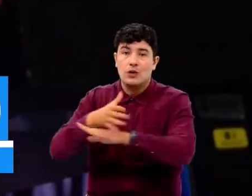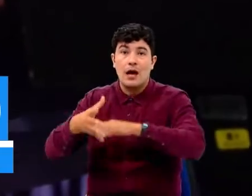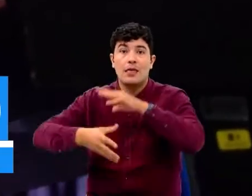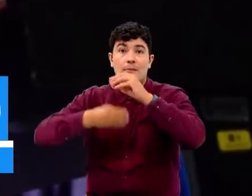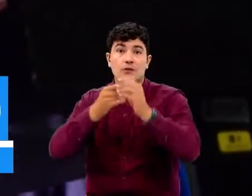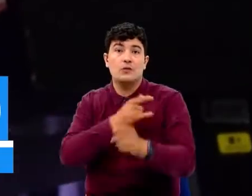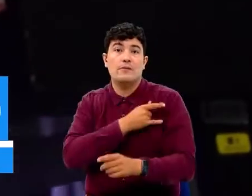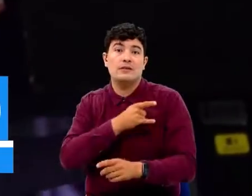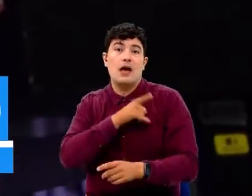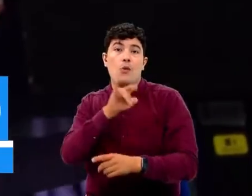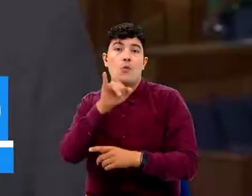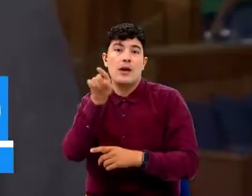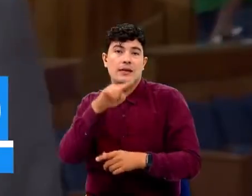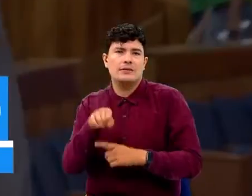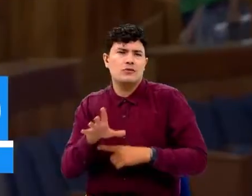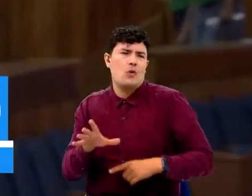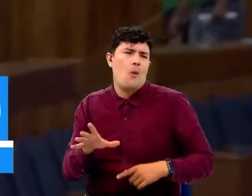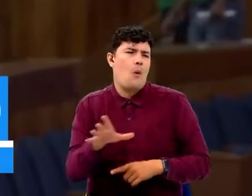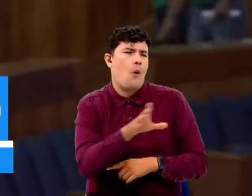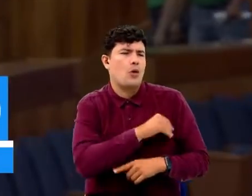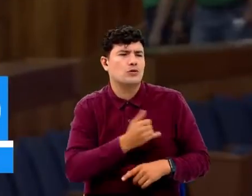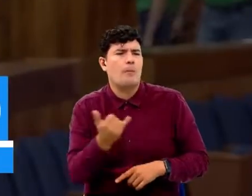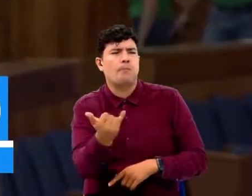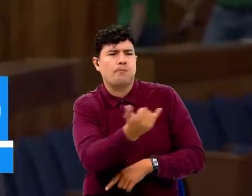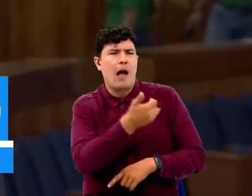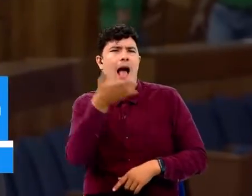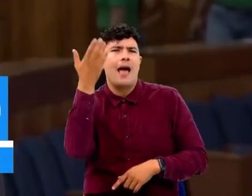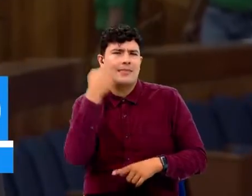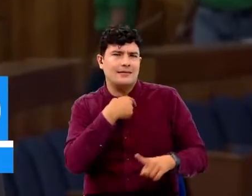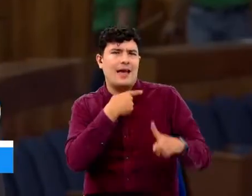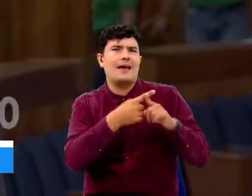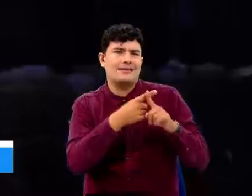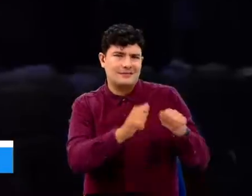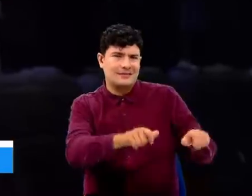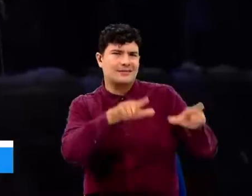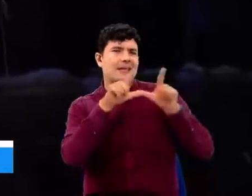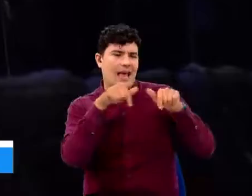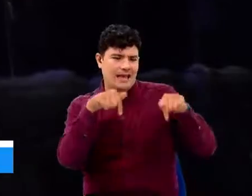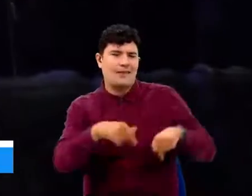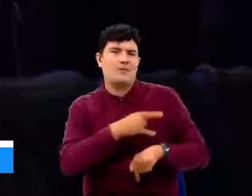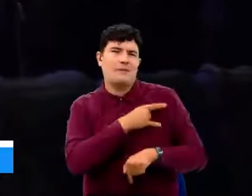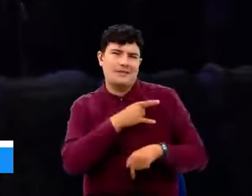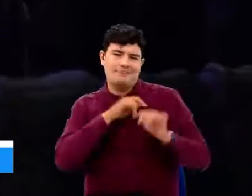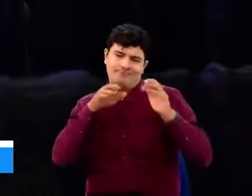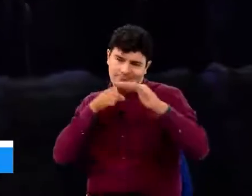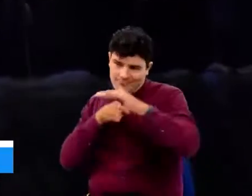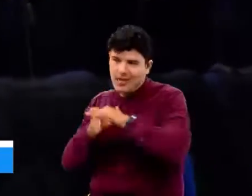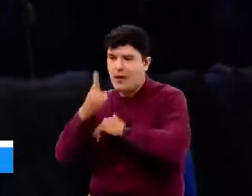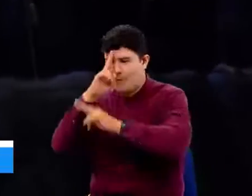Universidad Industrial de Santander. Somos egresados todos, estudiantes, es maravilloso. Se considera